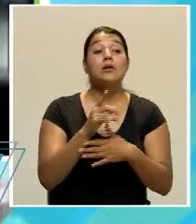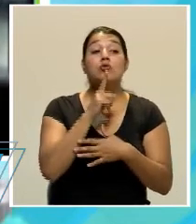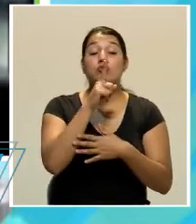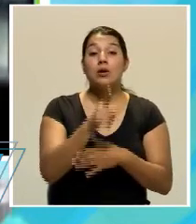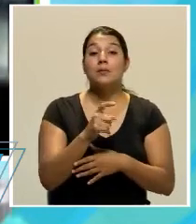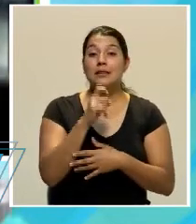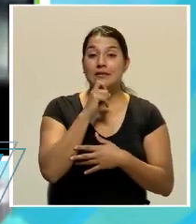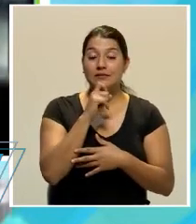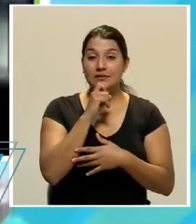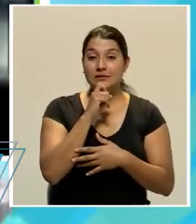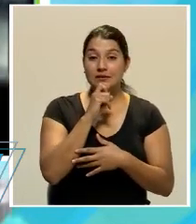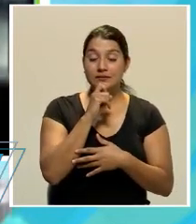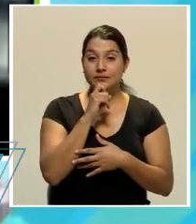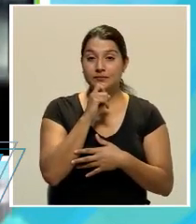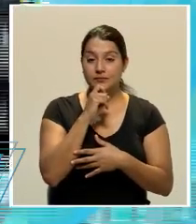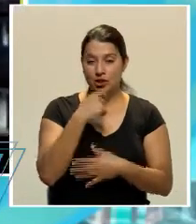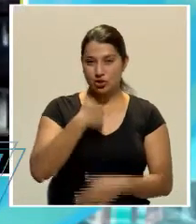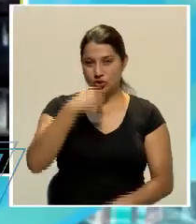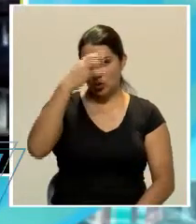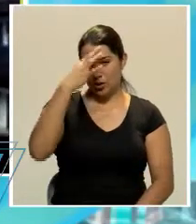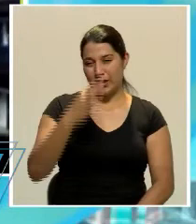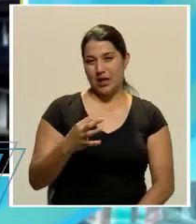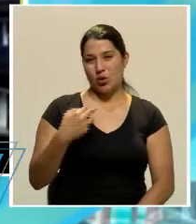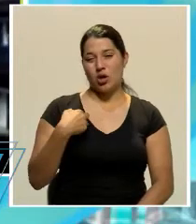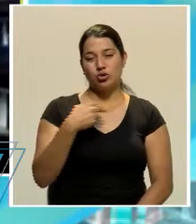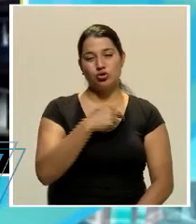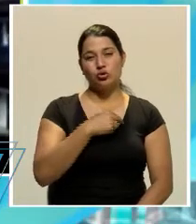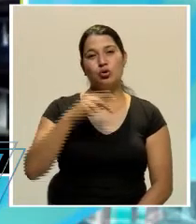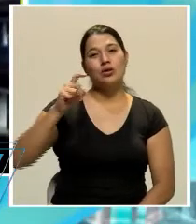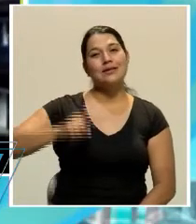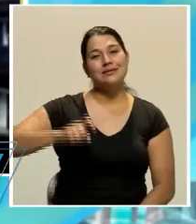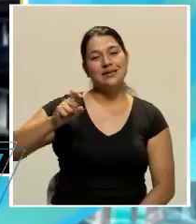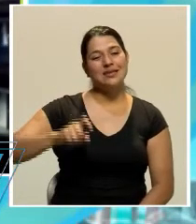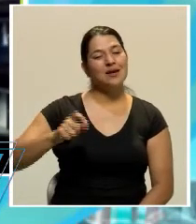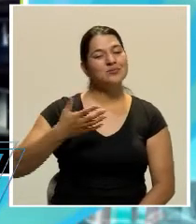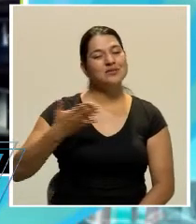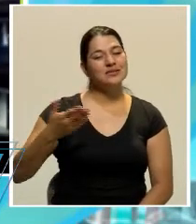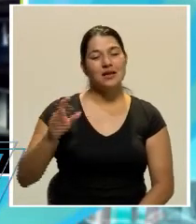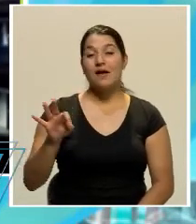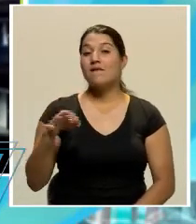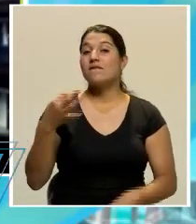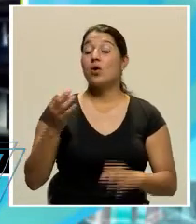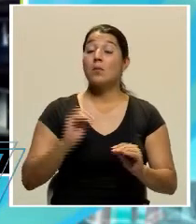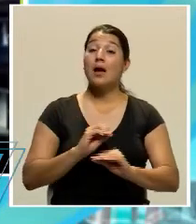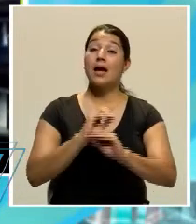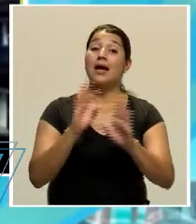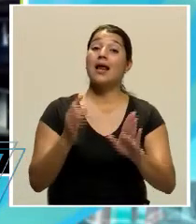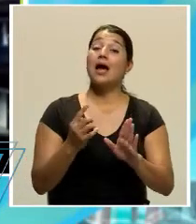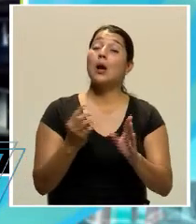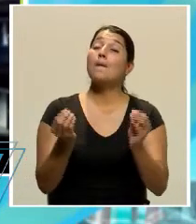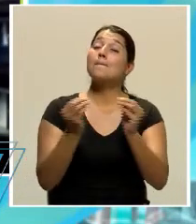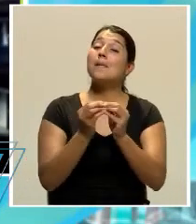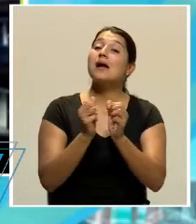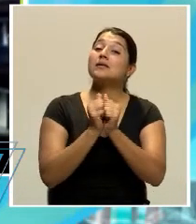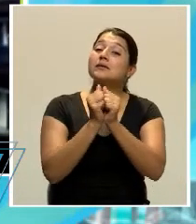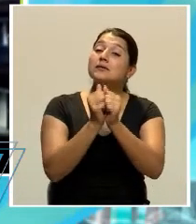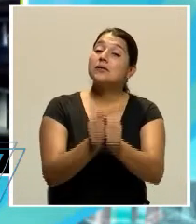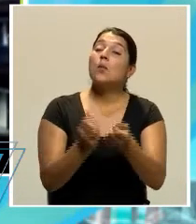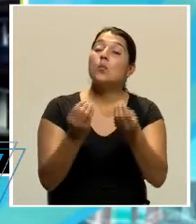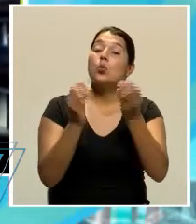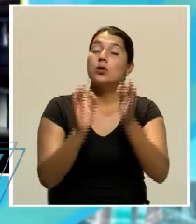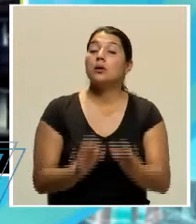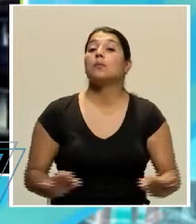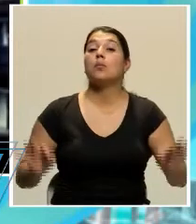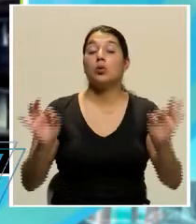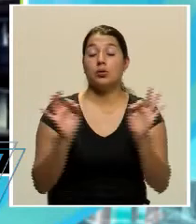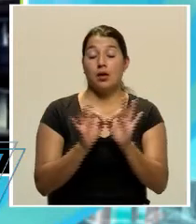difícil. Creo que nosotros vamos a necesitar definitivamente un acompañamiento muy